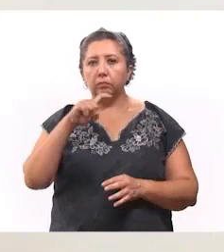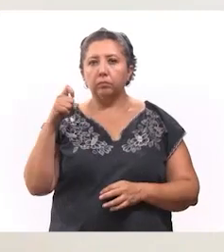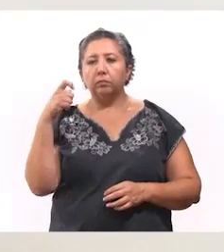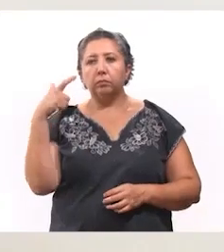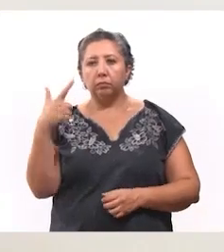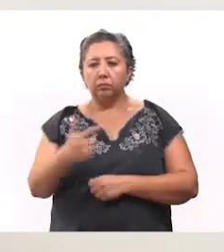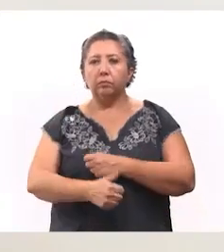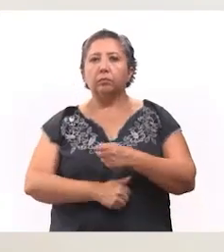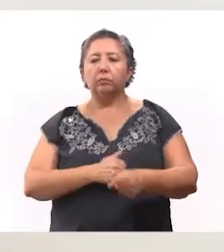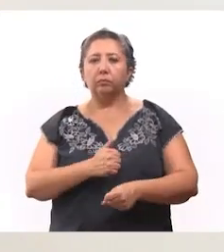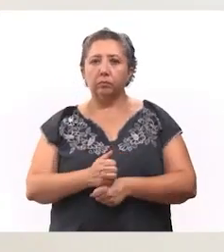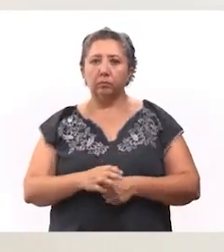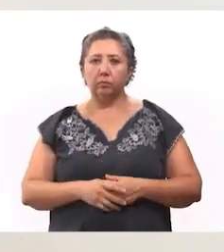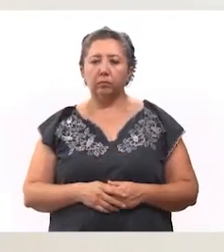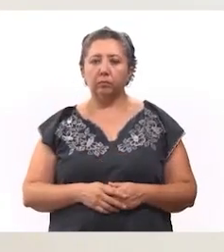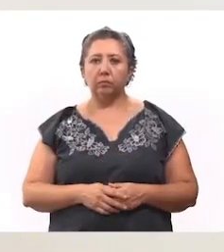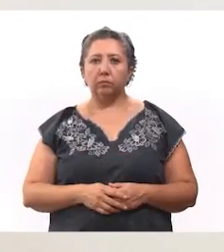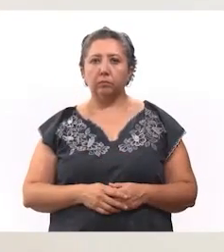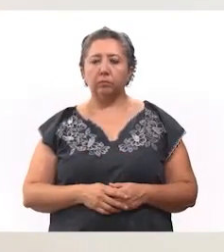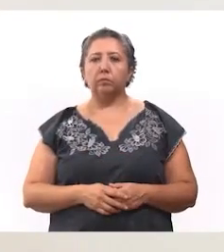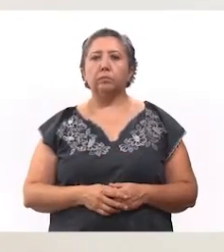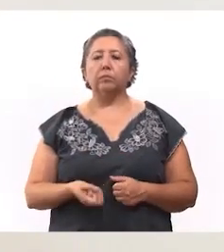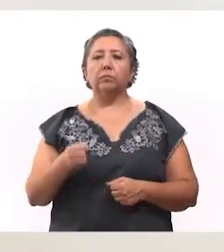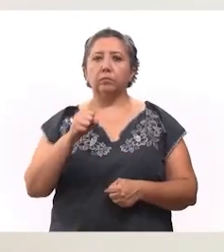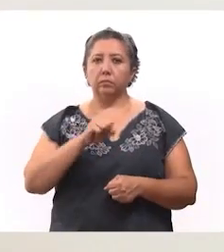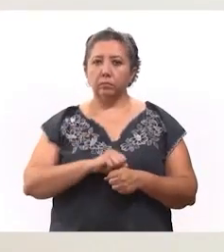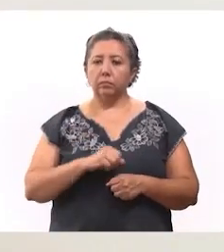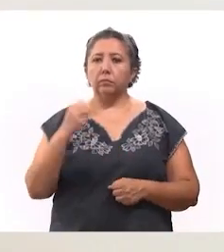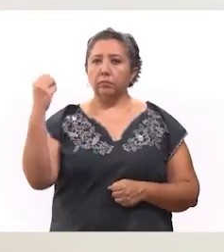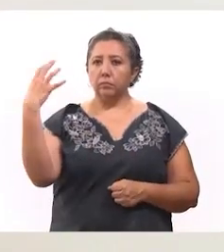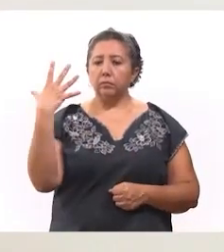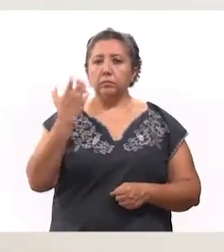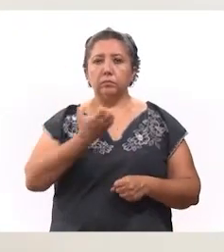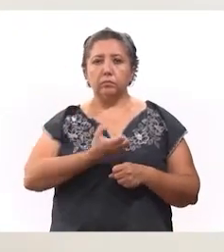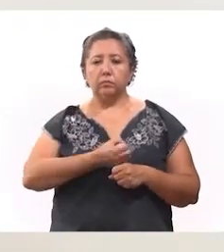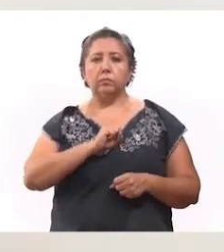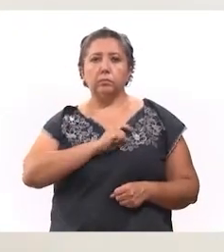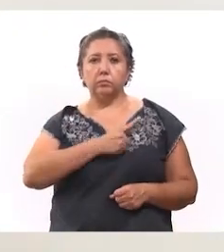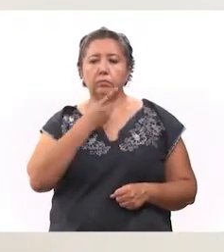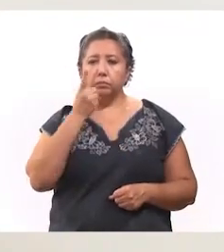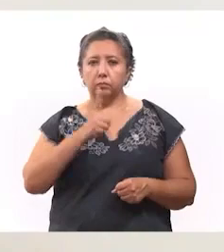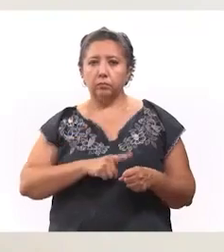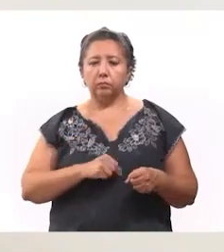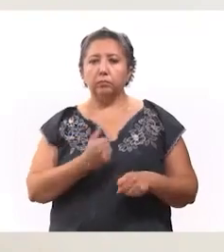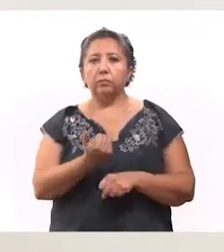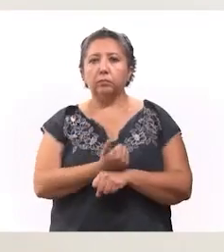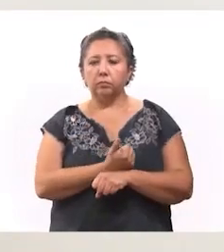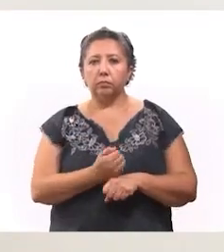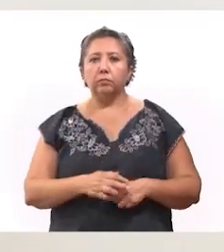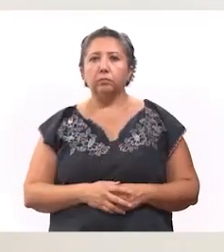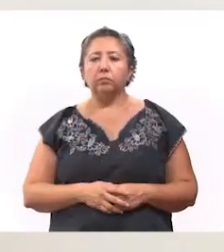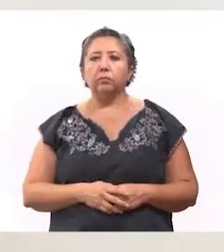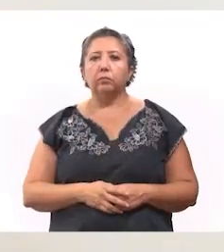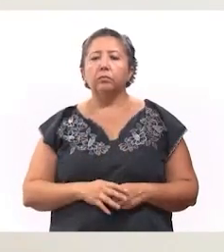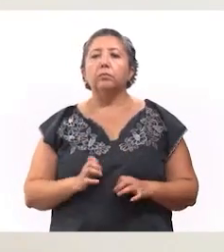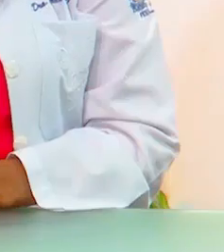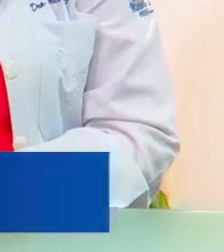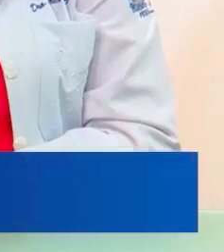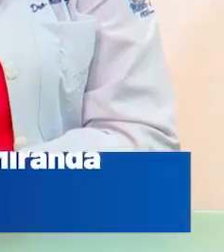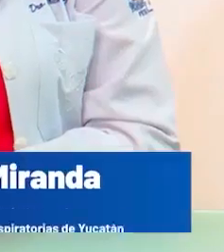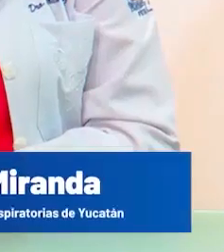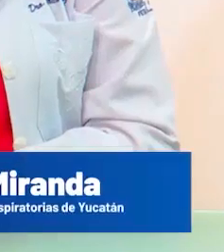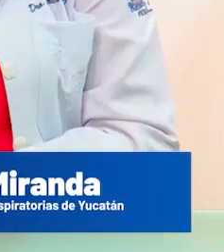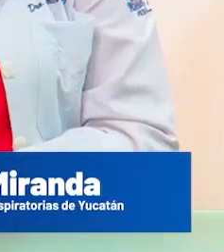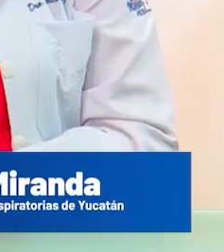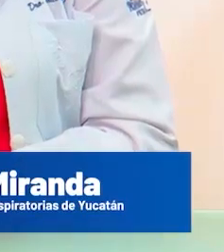a 107 años. Los indicadores semanales del Semáforo Estatal de Salud marcan color amarillo. Ese es el informe del día